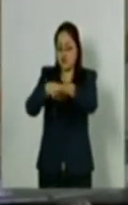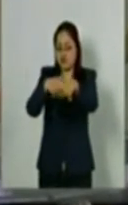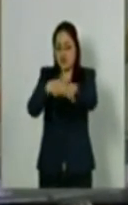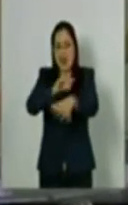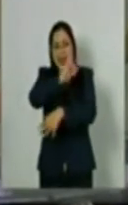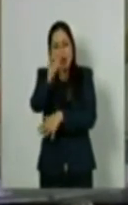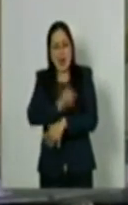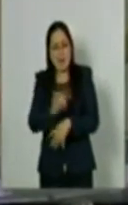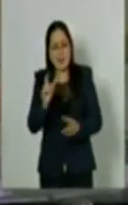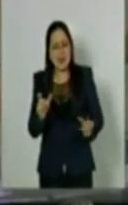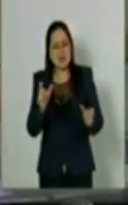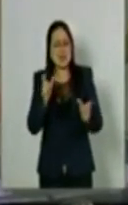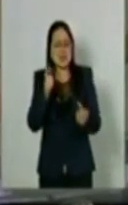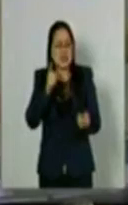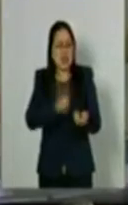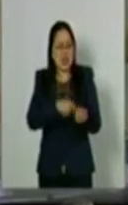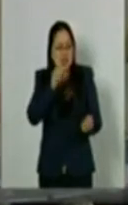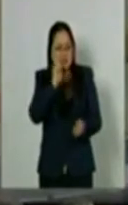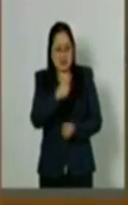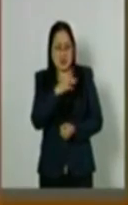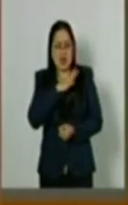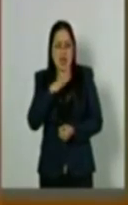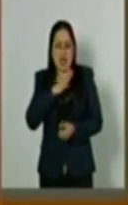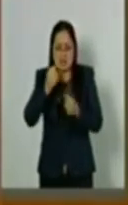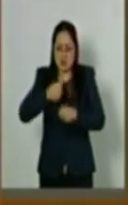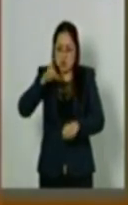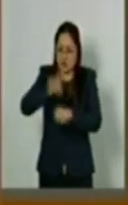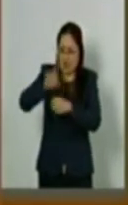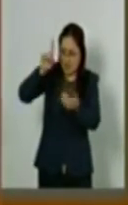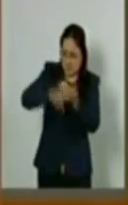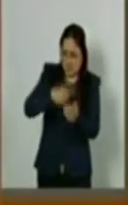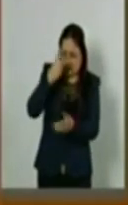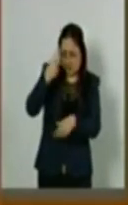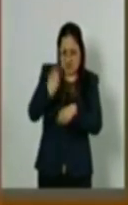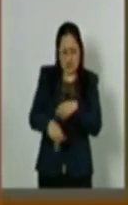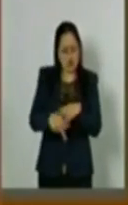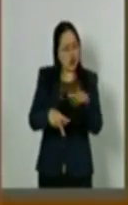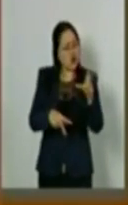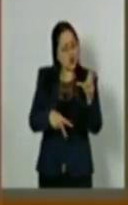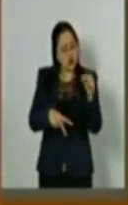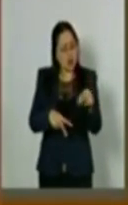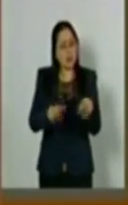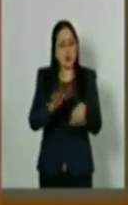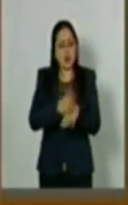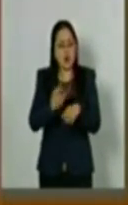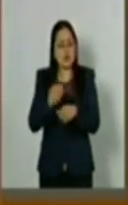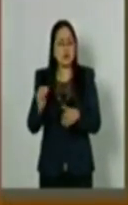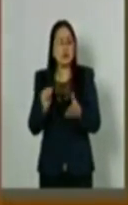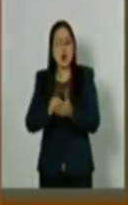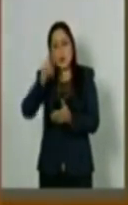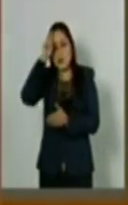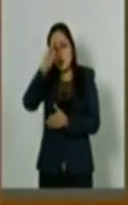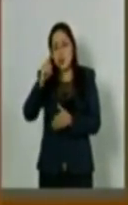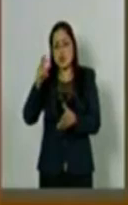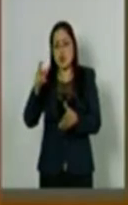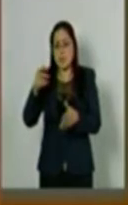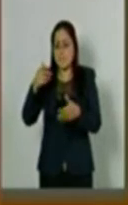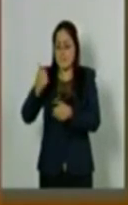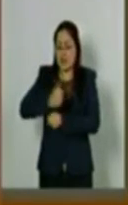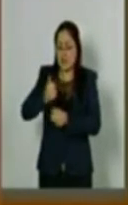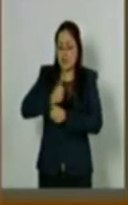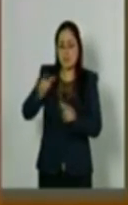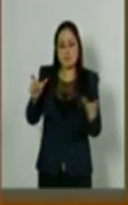pueden considerarse actos de seguridad interior, por lo que está absolutamente prohibido el uso de las